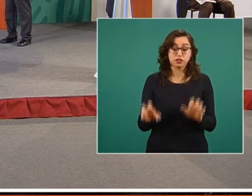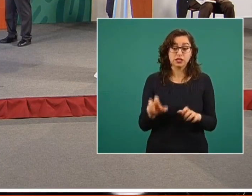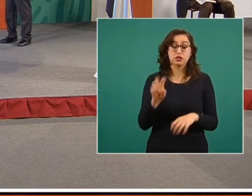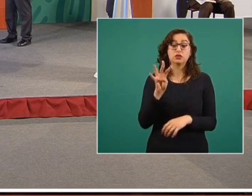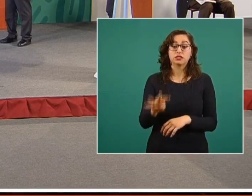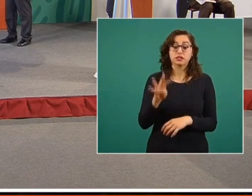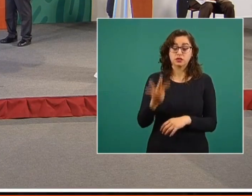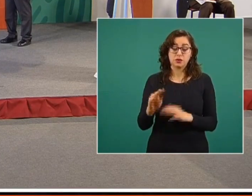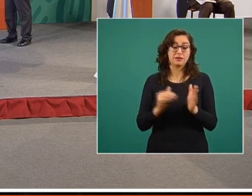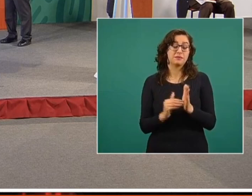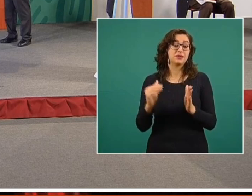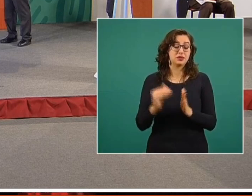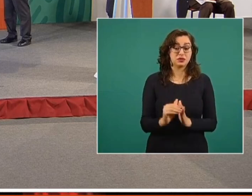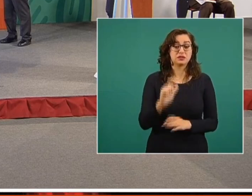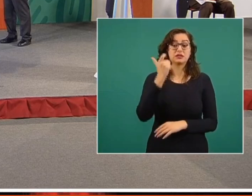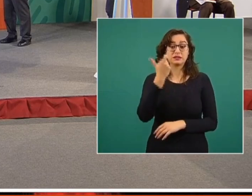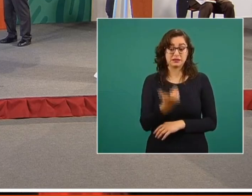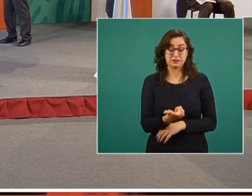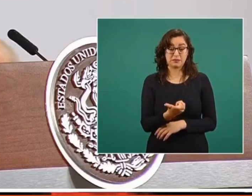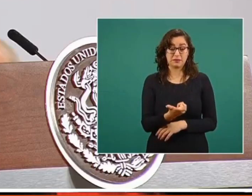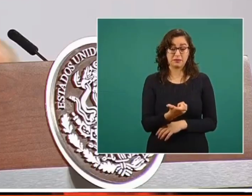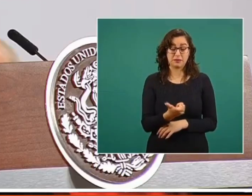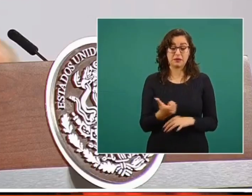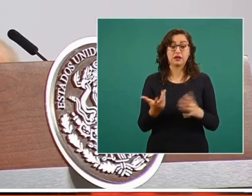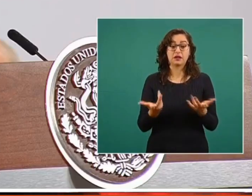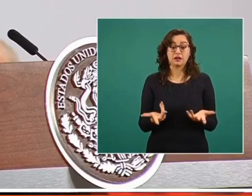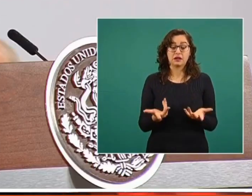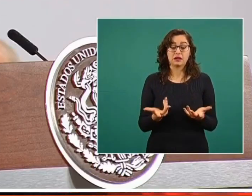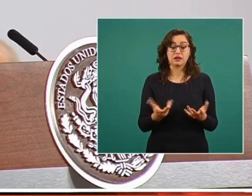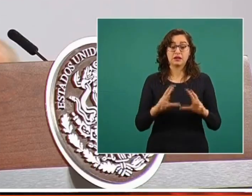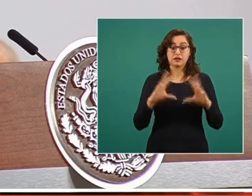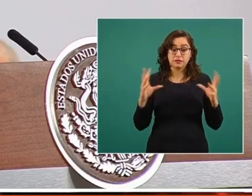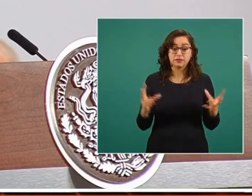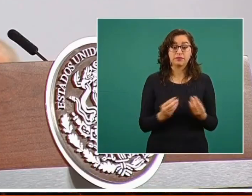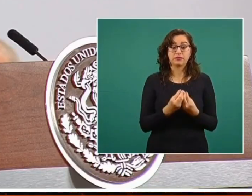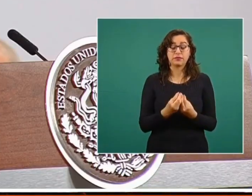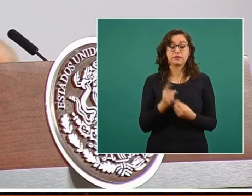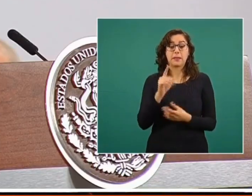1,819 millones de pesos, y de un total en ese penal de